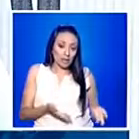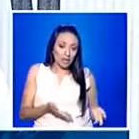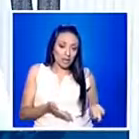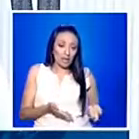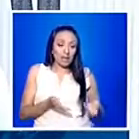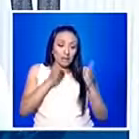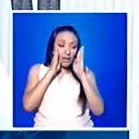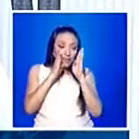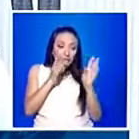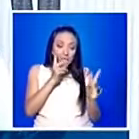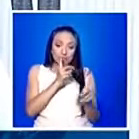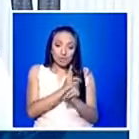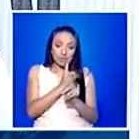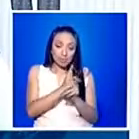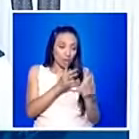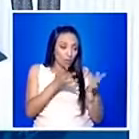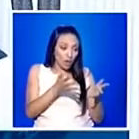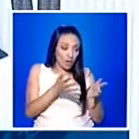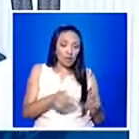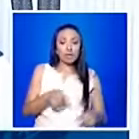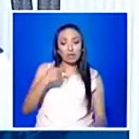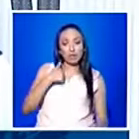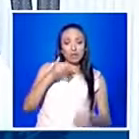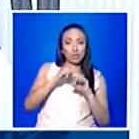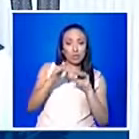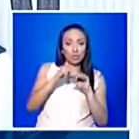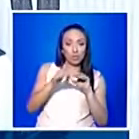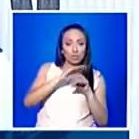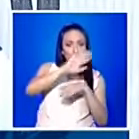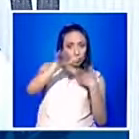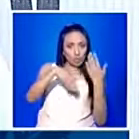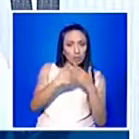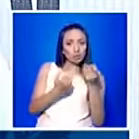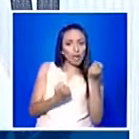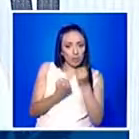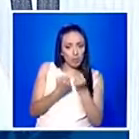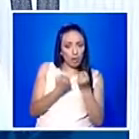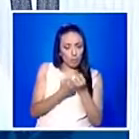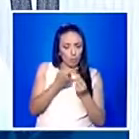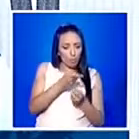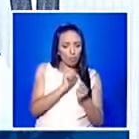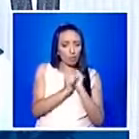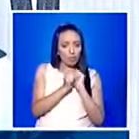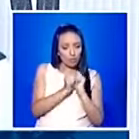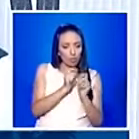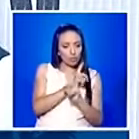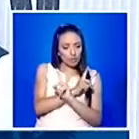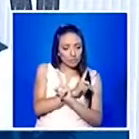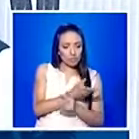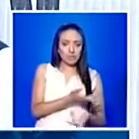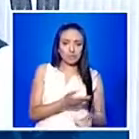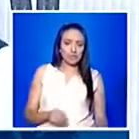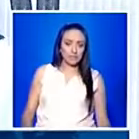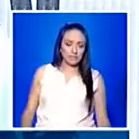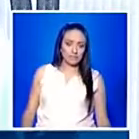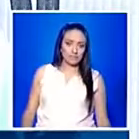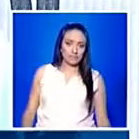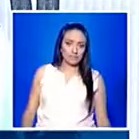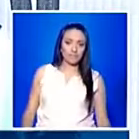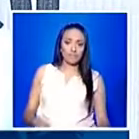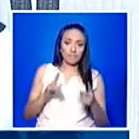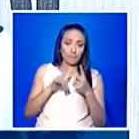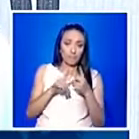paralímpicos. Así que también les quiero hacer una invitación a todos los ecuatorianos que se unan a apoyar el deporte paralímpico. Y también